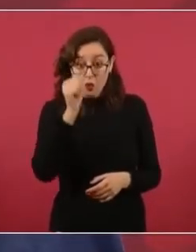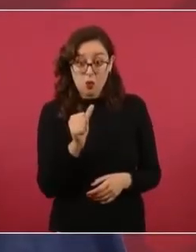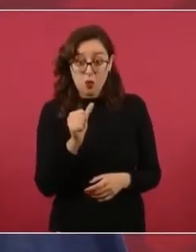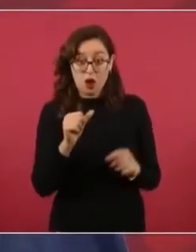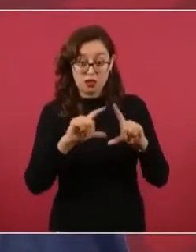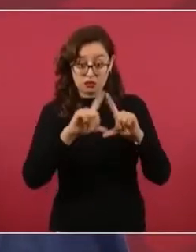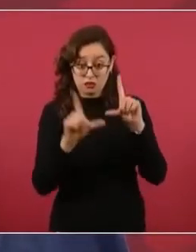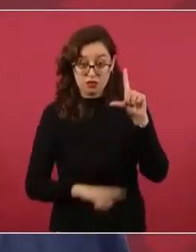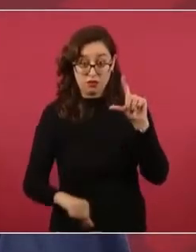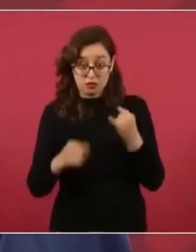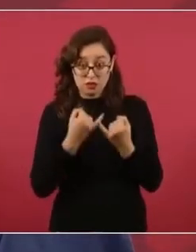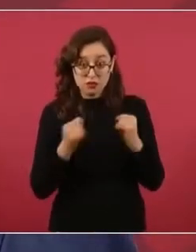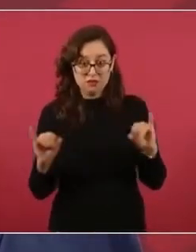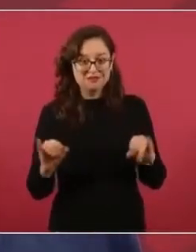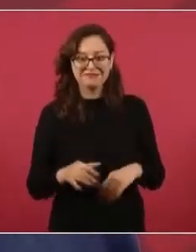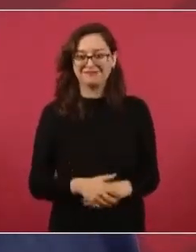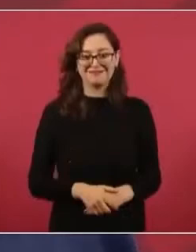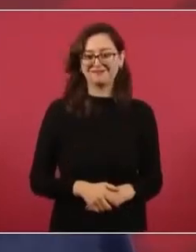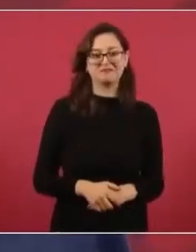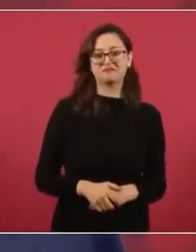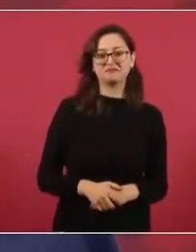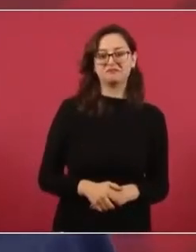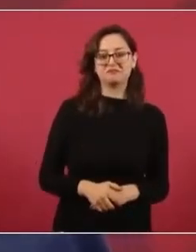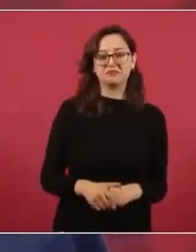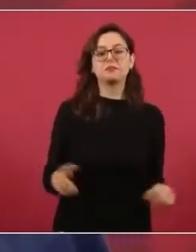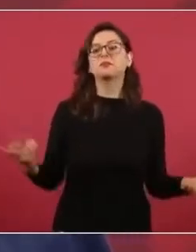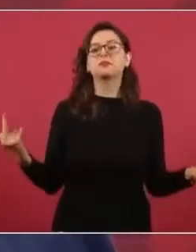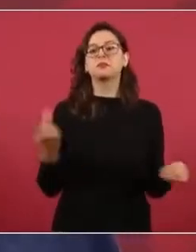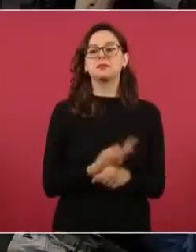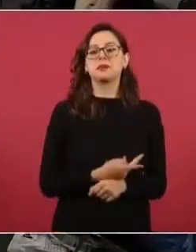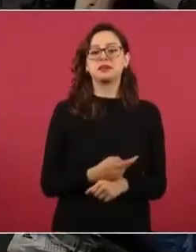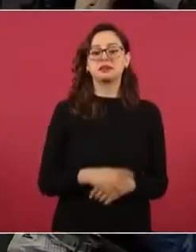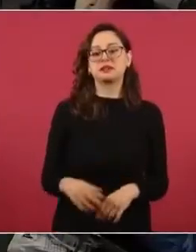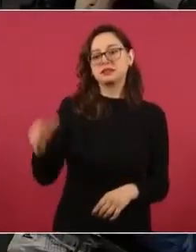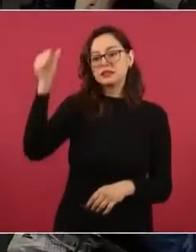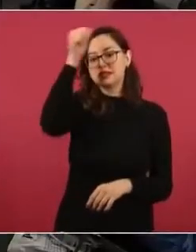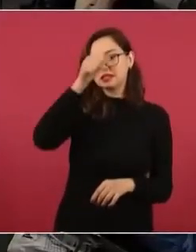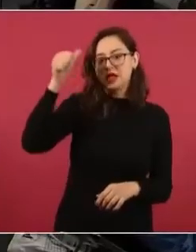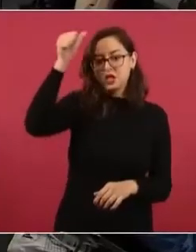a Hidalgo y a Morelos, a los padres de nuestra patria.